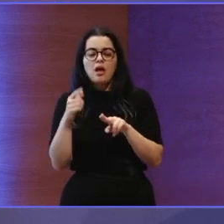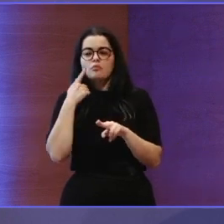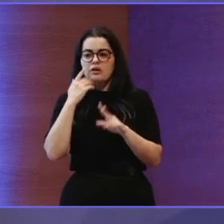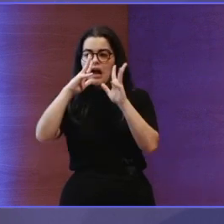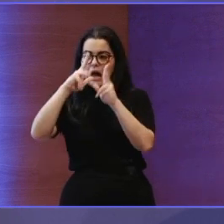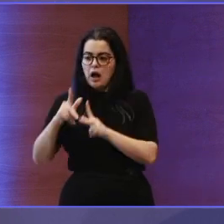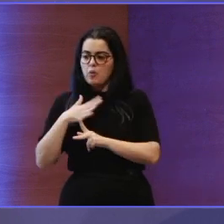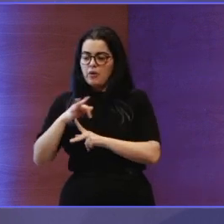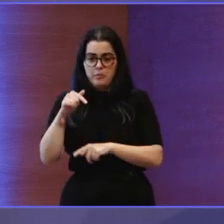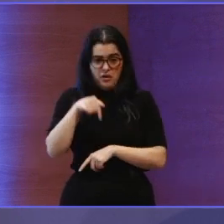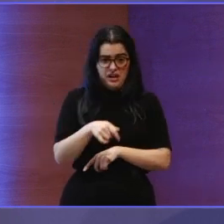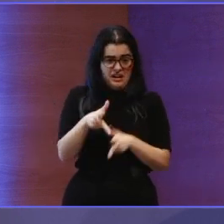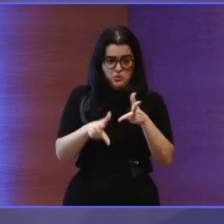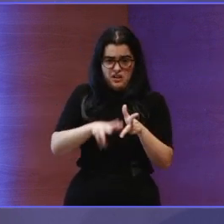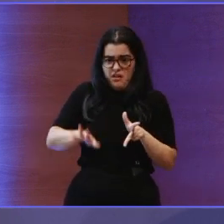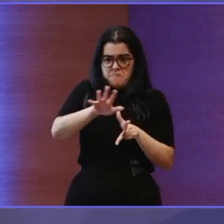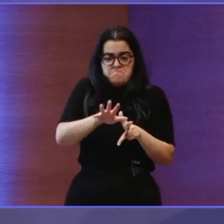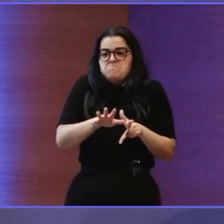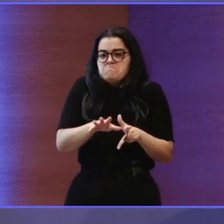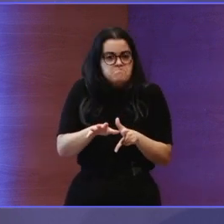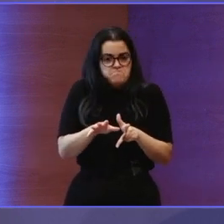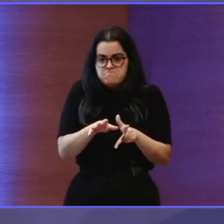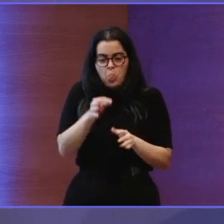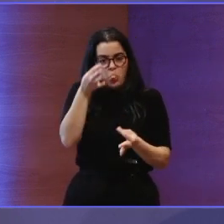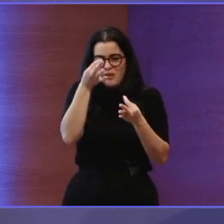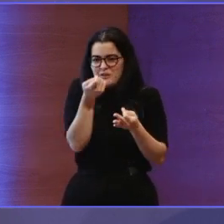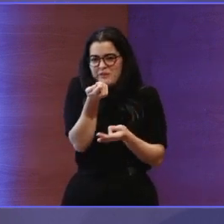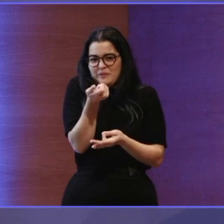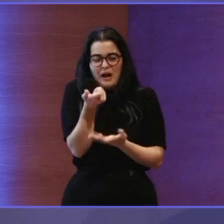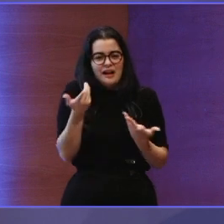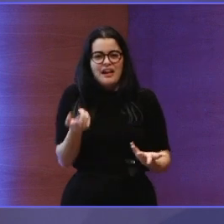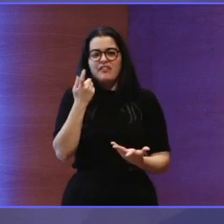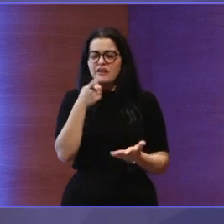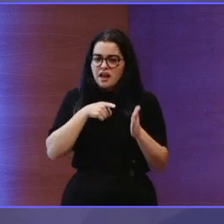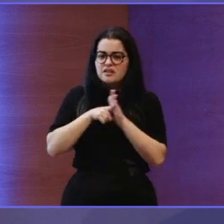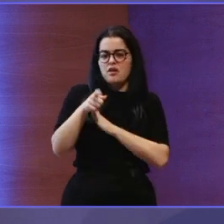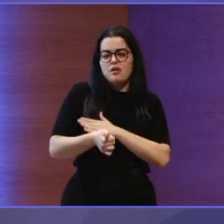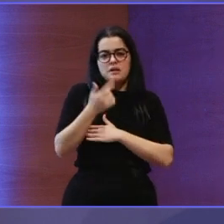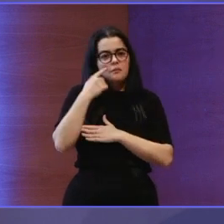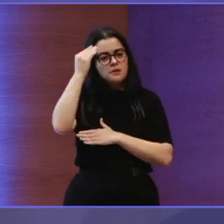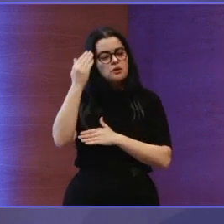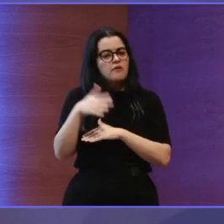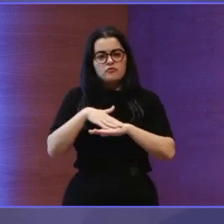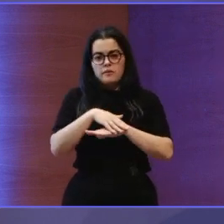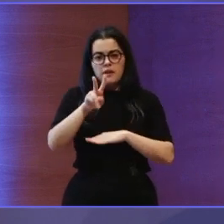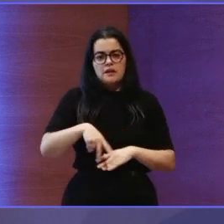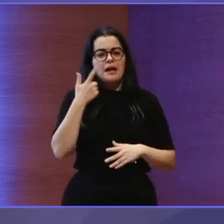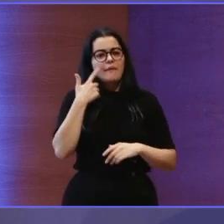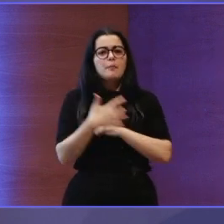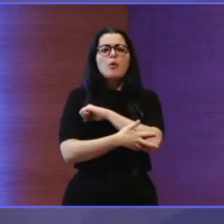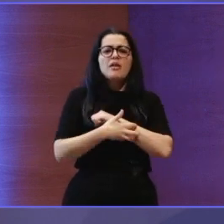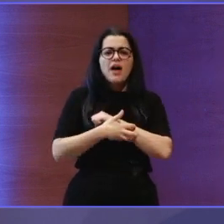cálculo pero a nivel de euscadi no tenemos tan desarrollada esa idea que creo que debería ser una de las fundamentales cuánto reduce la pobreza